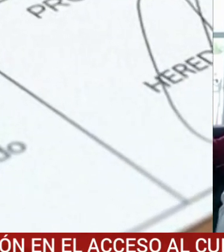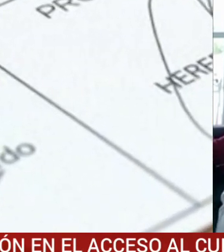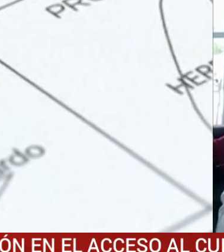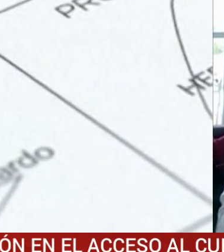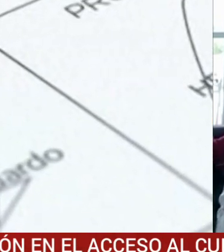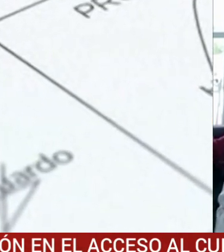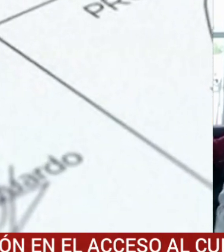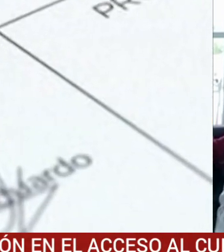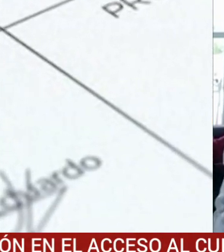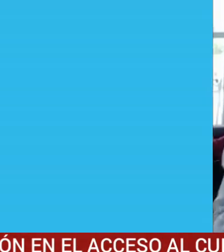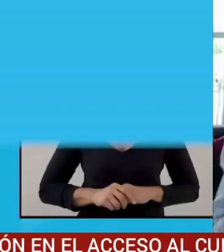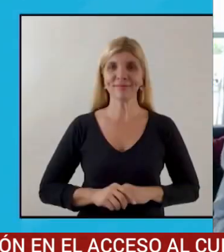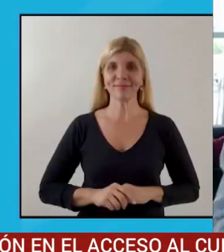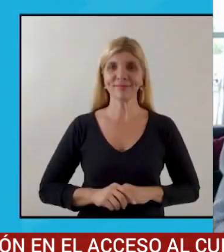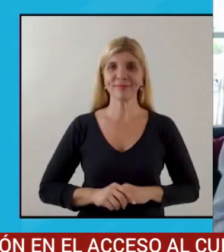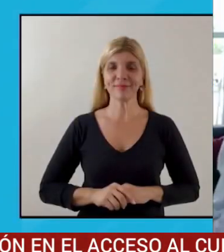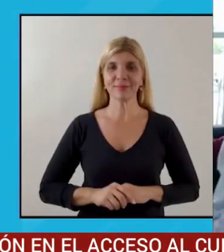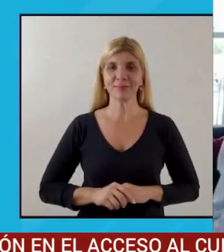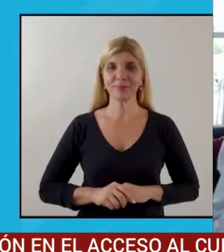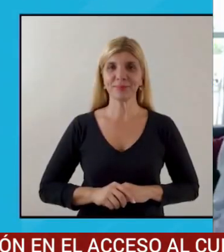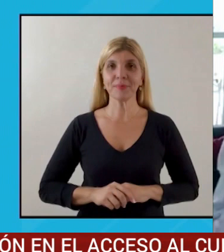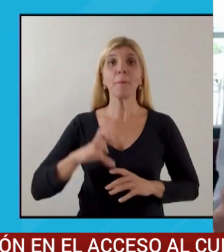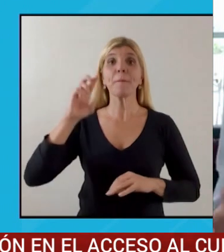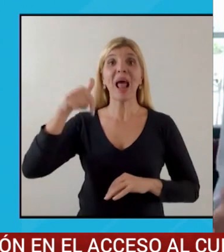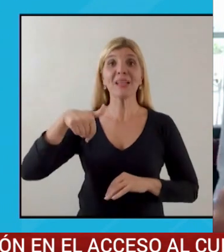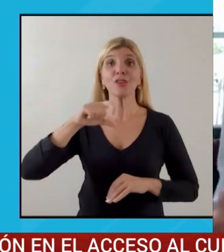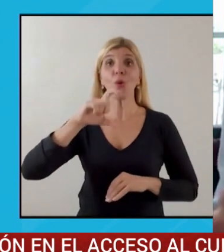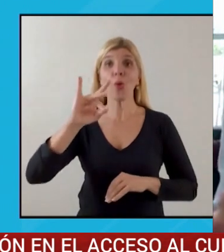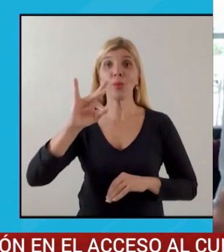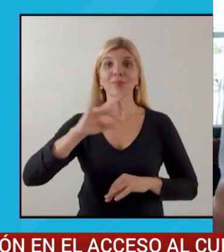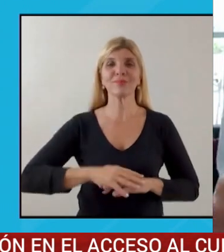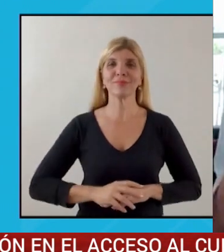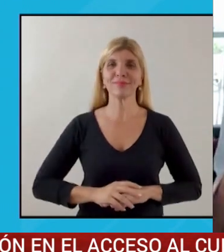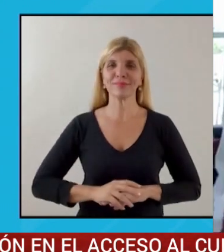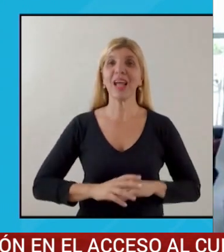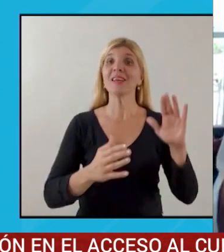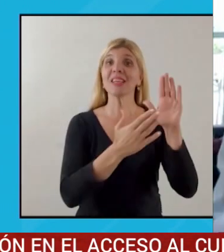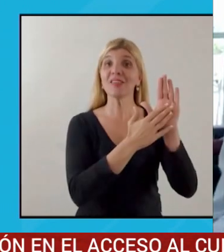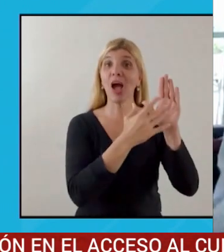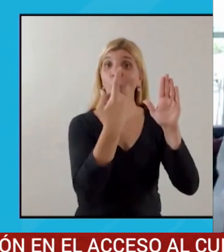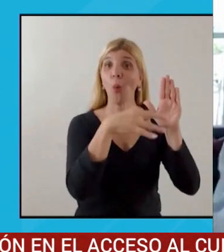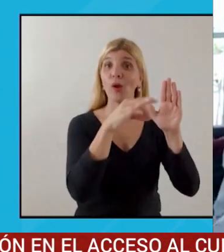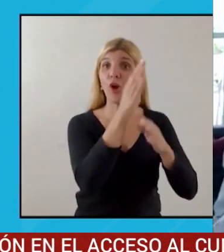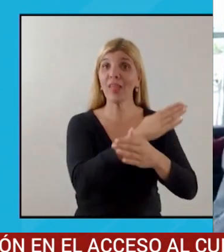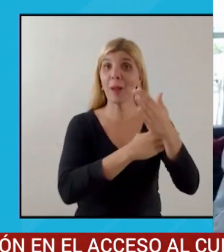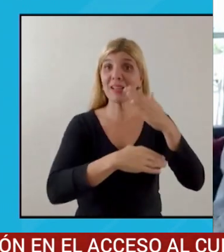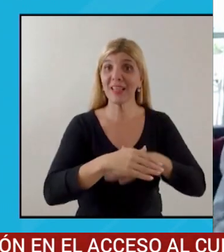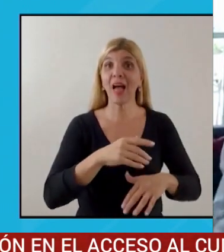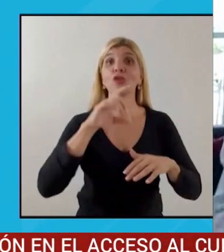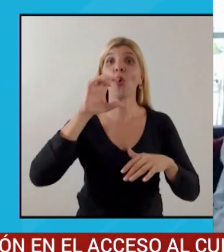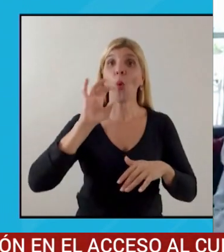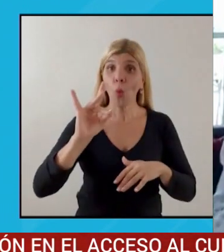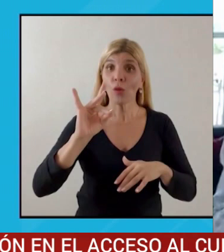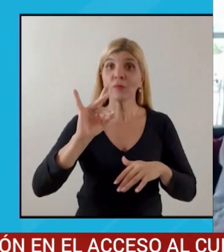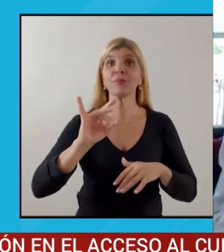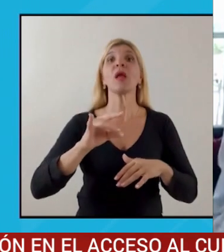se va a pedir que se presente. Con menos documentación, o sea, va a ser más rápido, más ágil, tal vez se